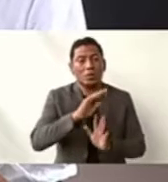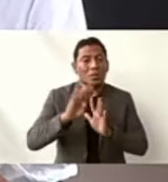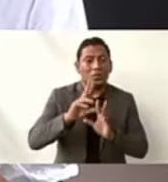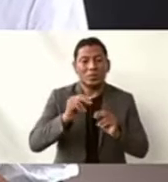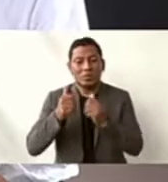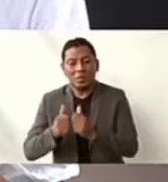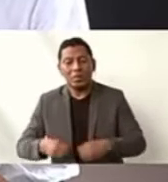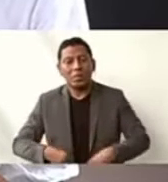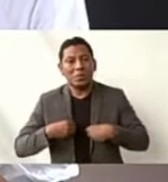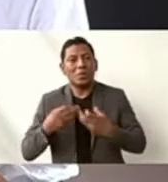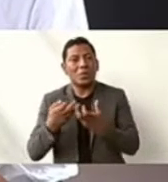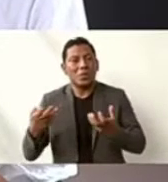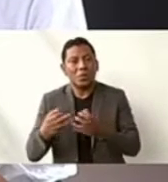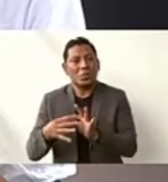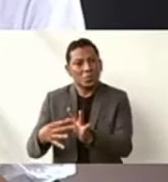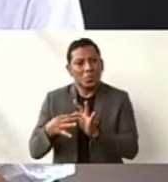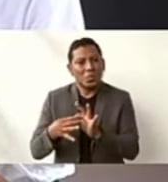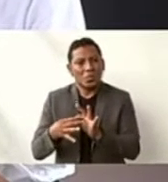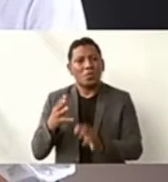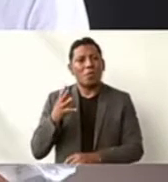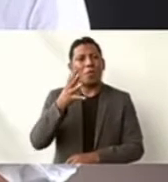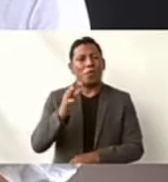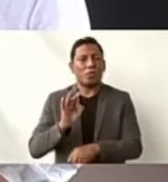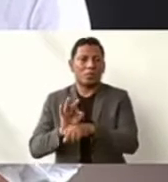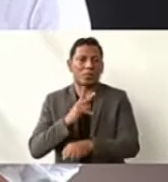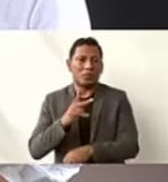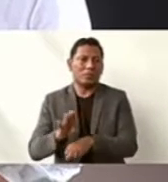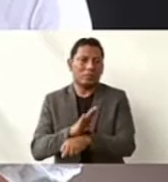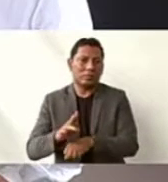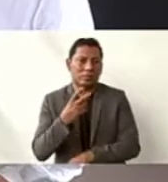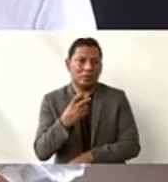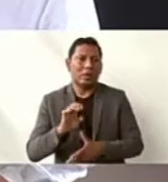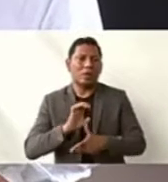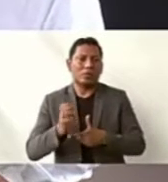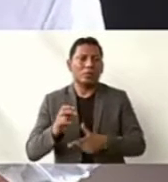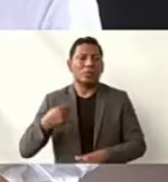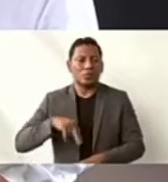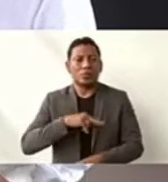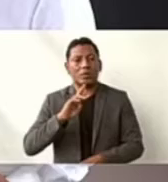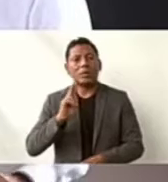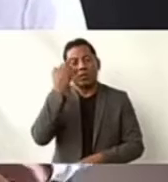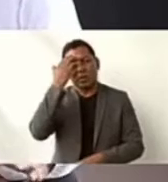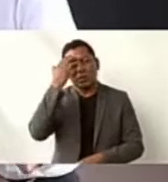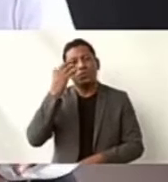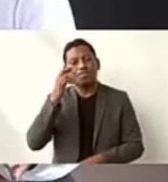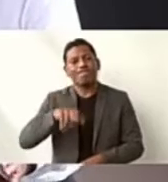conectado con la tierra como parte de su futuro entonces nosotros que conocemos